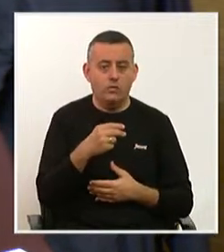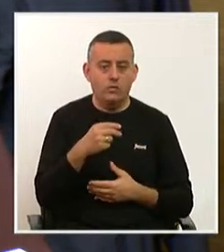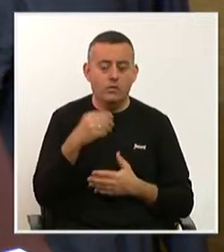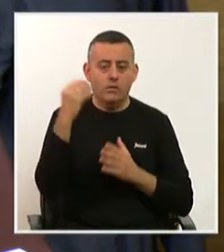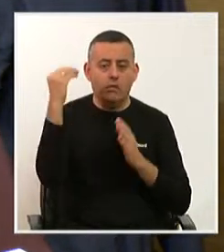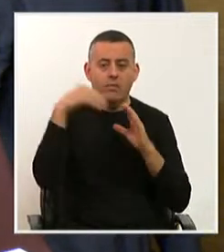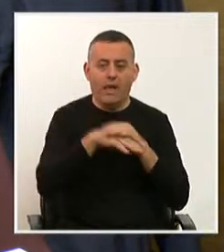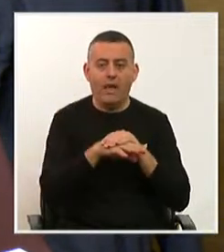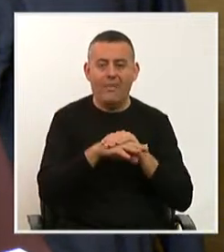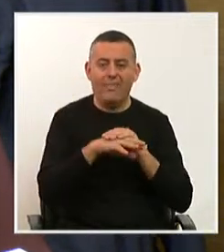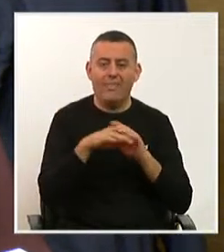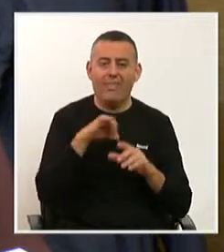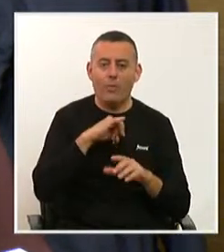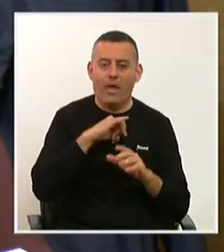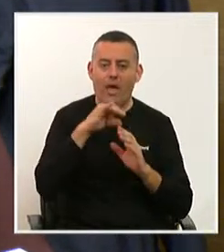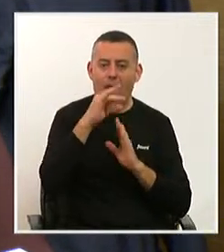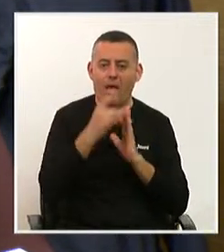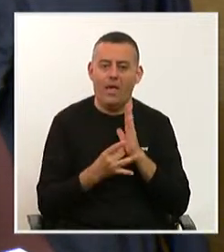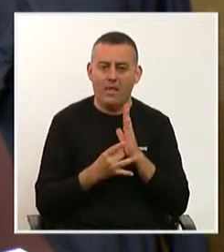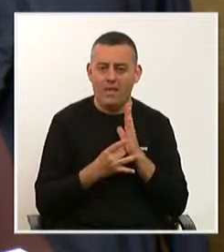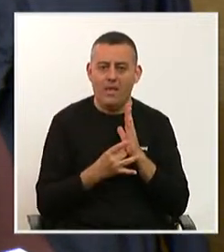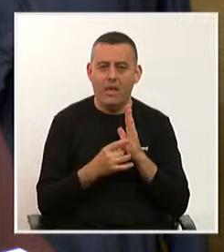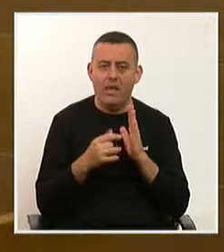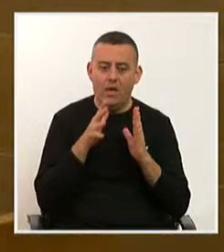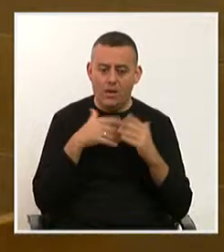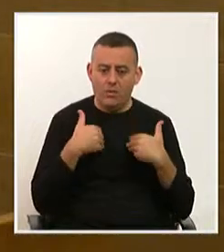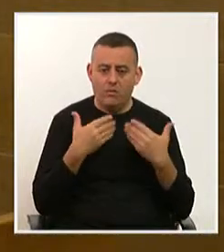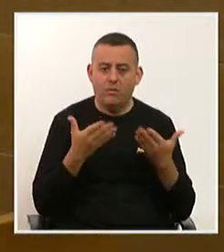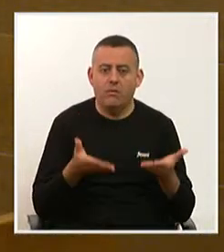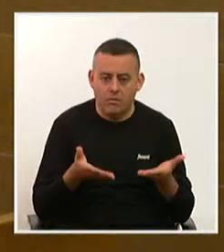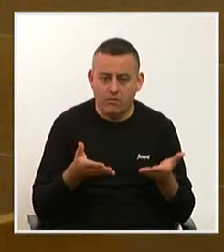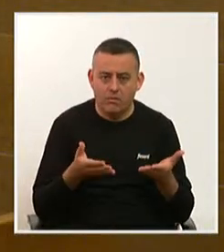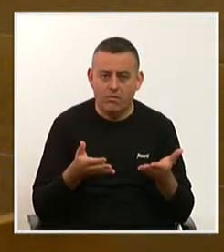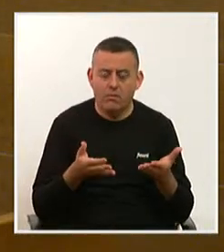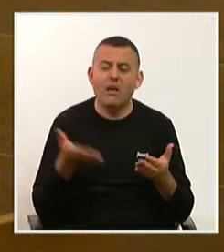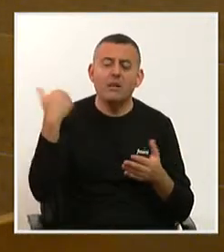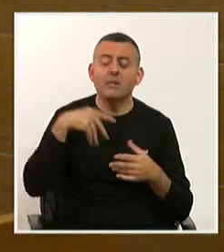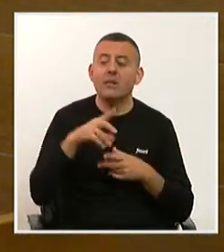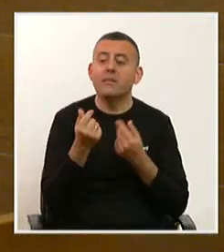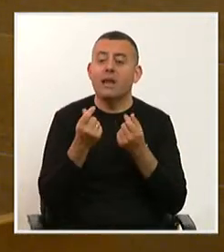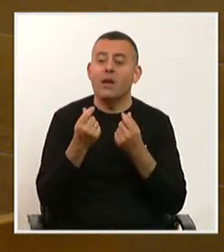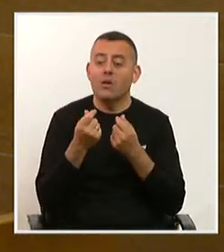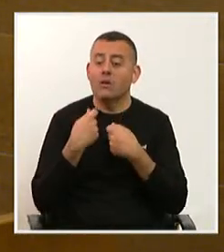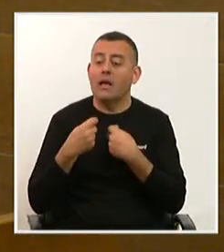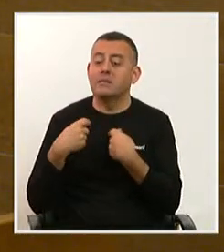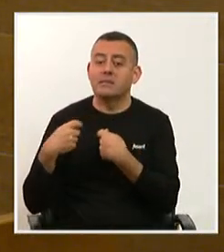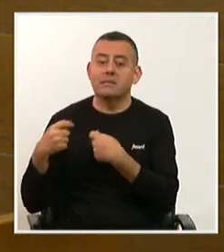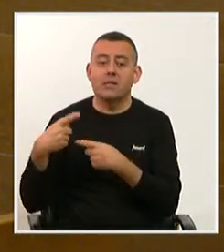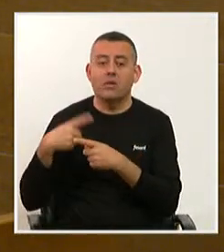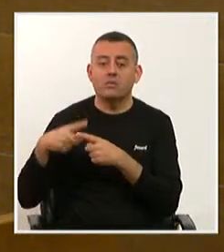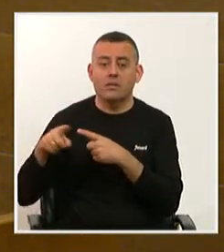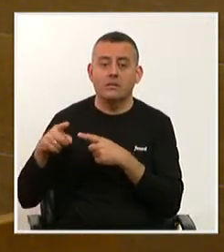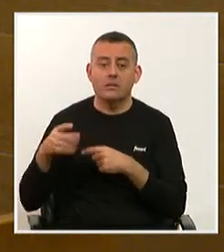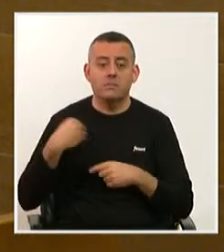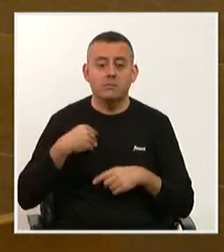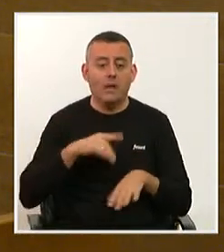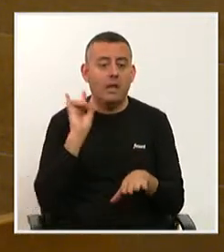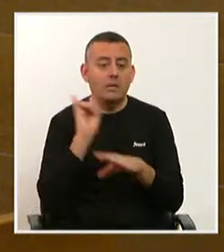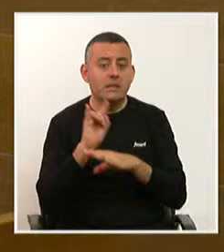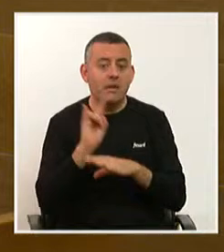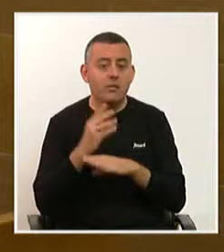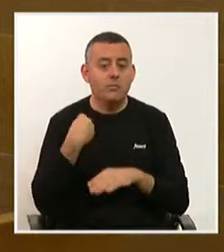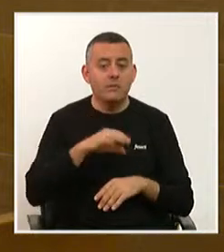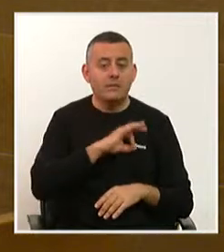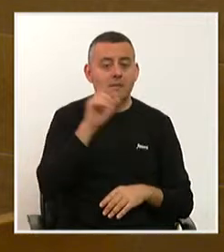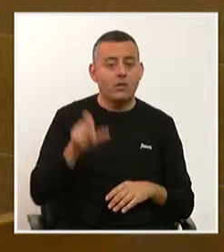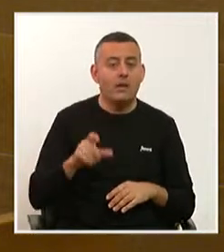comido todo el dinero que tenían y veamos también qué pasa con esas esos proyectos de plan estaf andados a dedo por la señora tamarit en el último